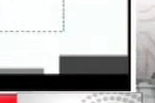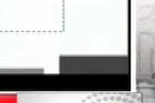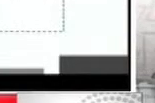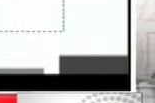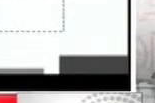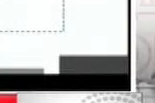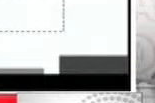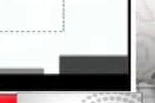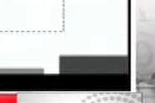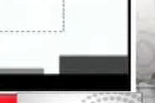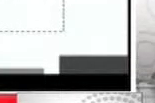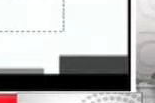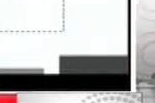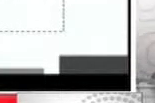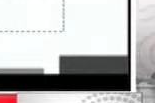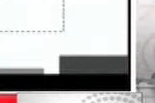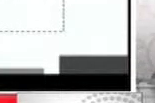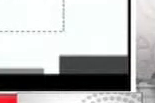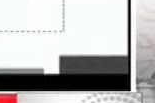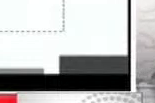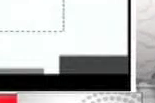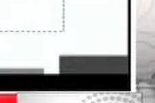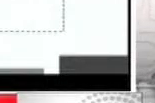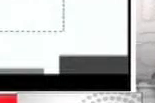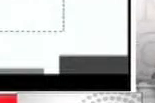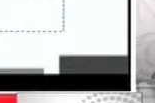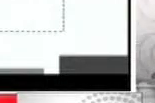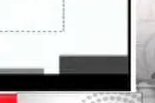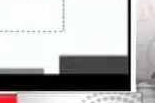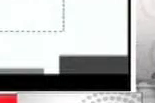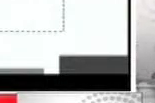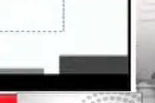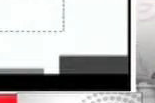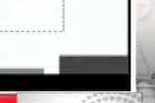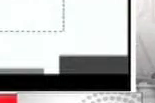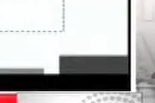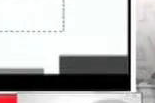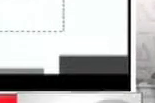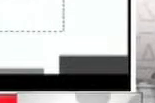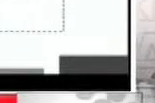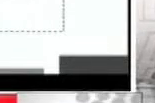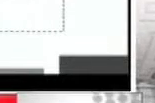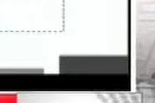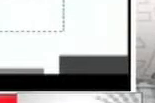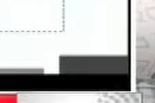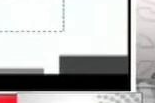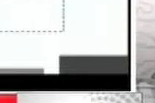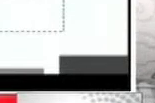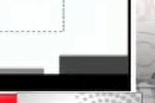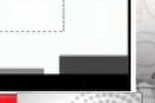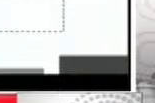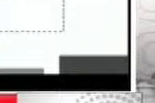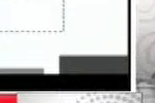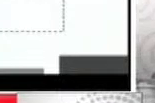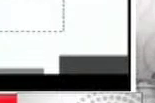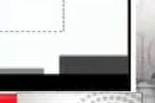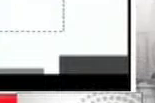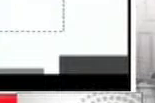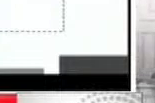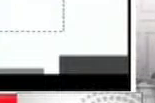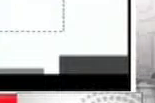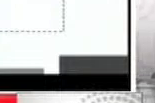se considera para la atención de la emergencia sanitaria. Esta es la idea, ¿no? Destinar todo este dinero a